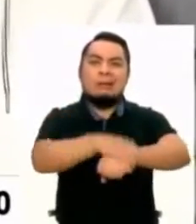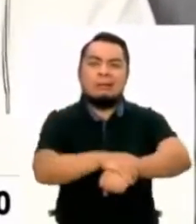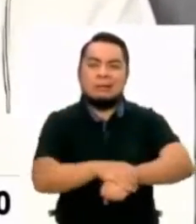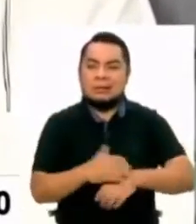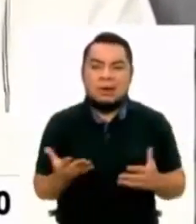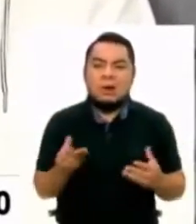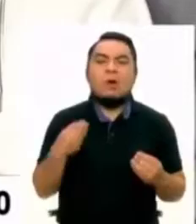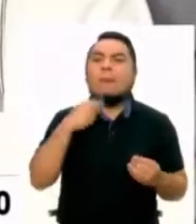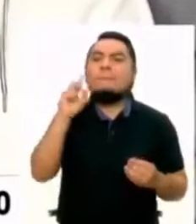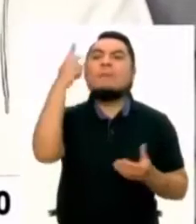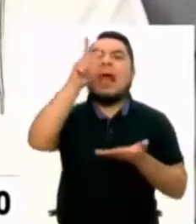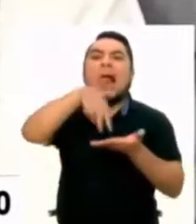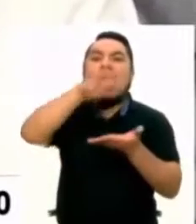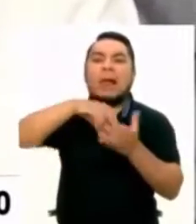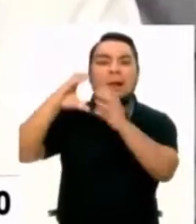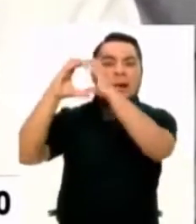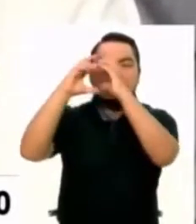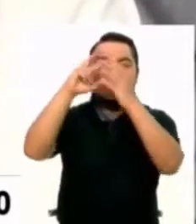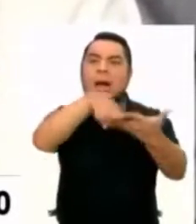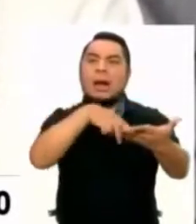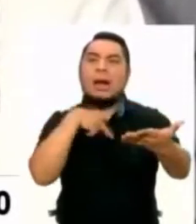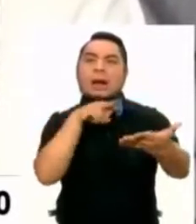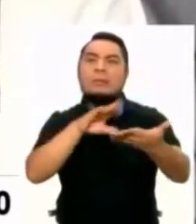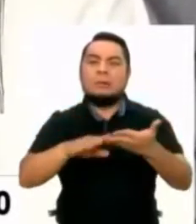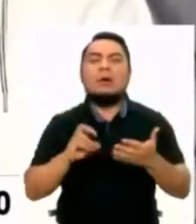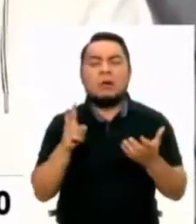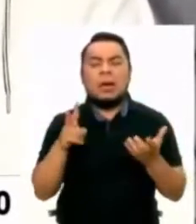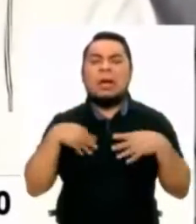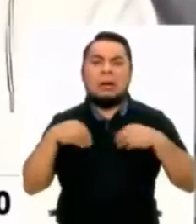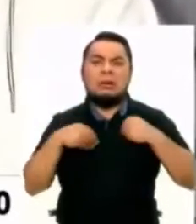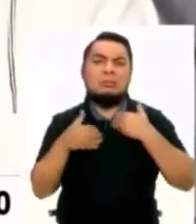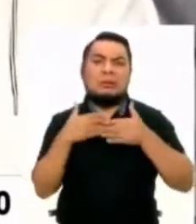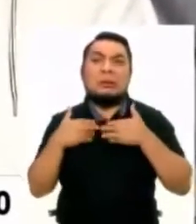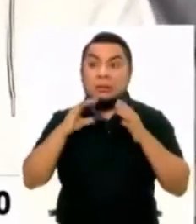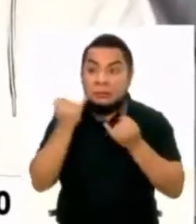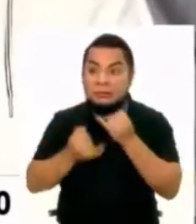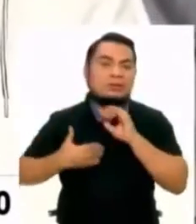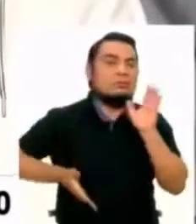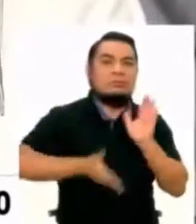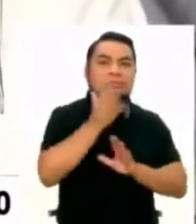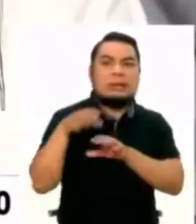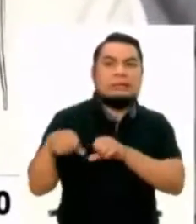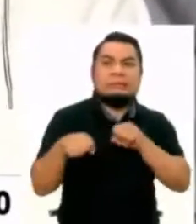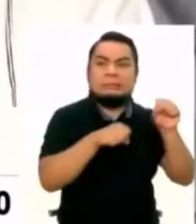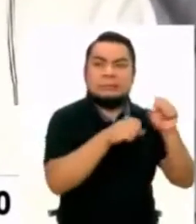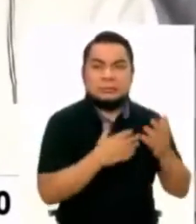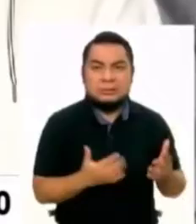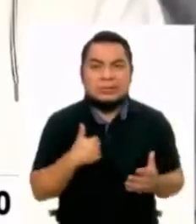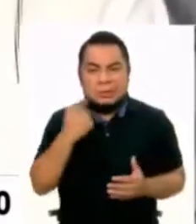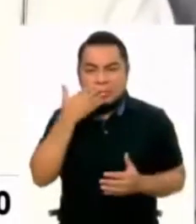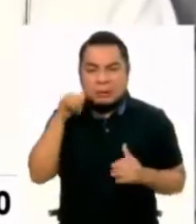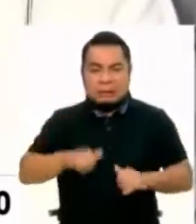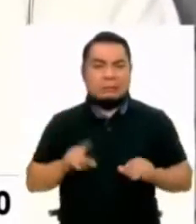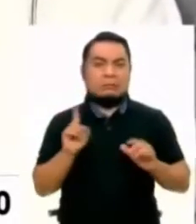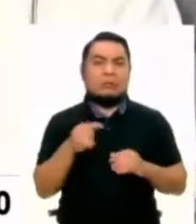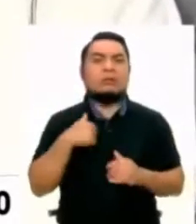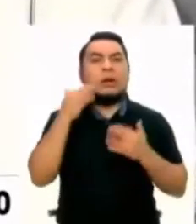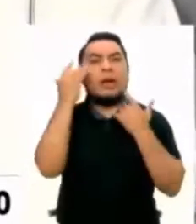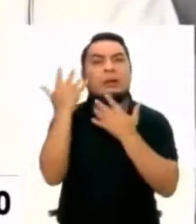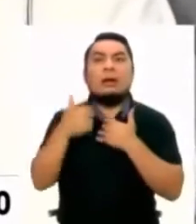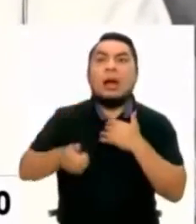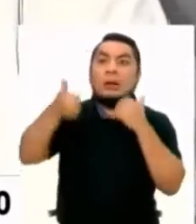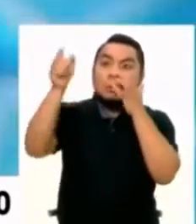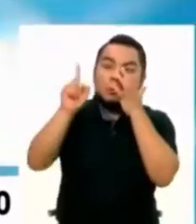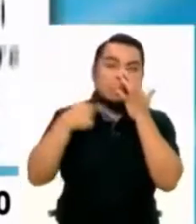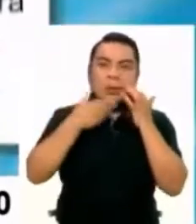mucho después y la zona es muy complicada de recorrer. Entonces nuestra prioridad era, ¿nos quedamos aquí a esperar a una